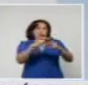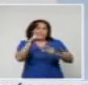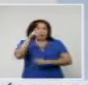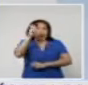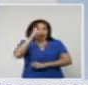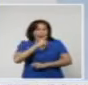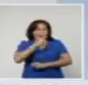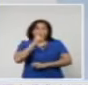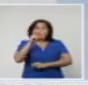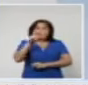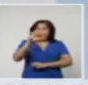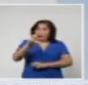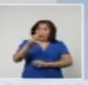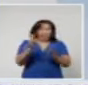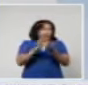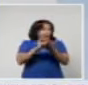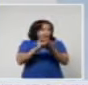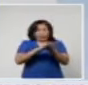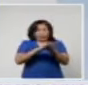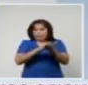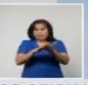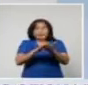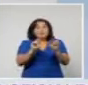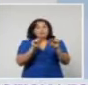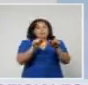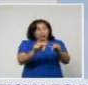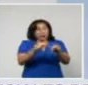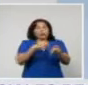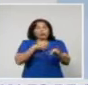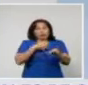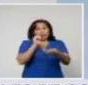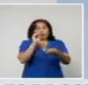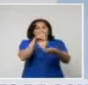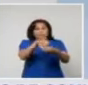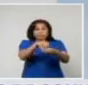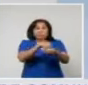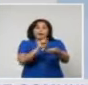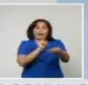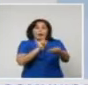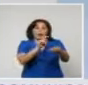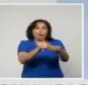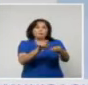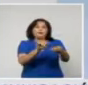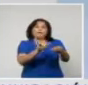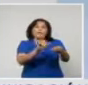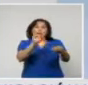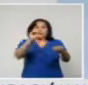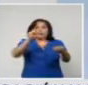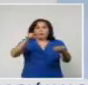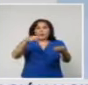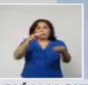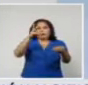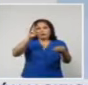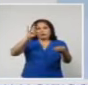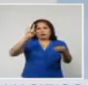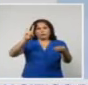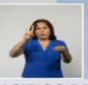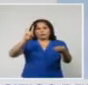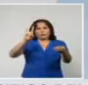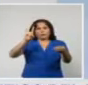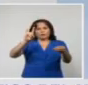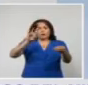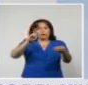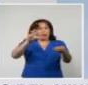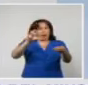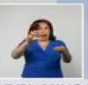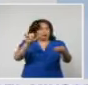diagnostica casos, pues tiene una tasa de incidencia de 0,39, similar